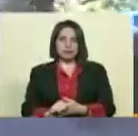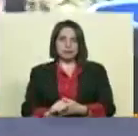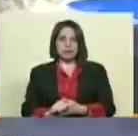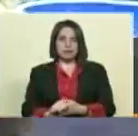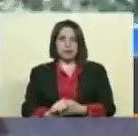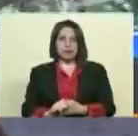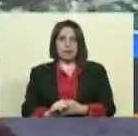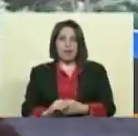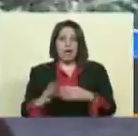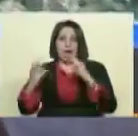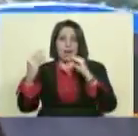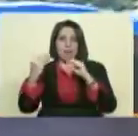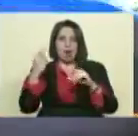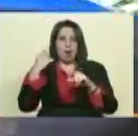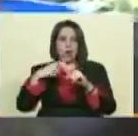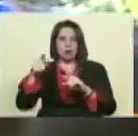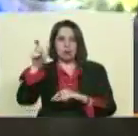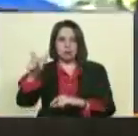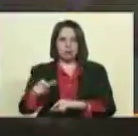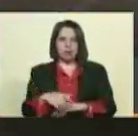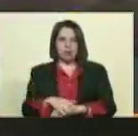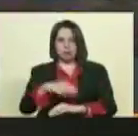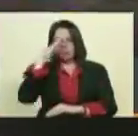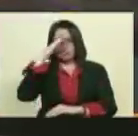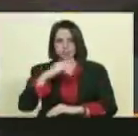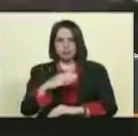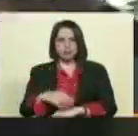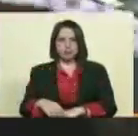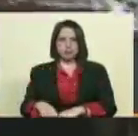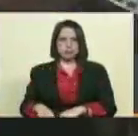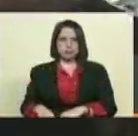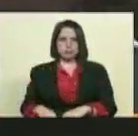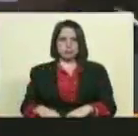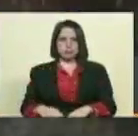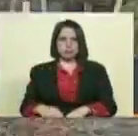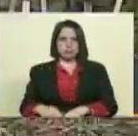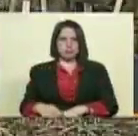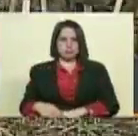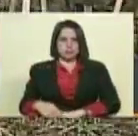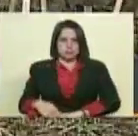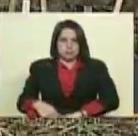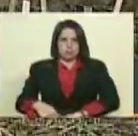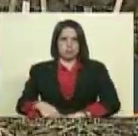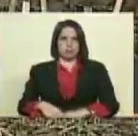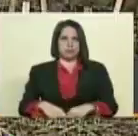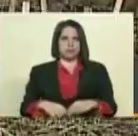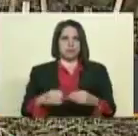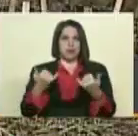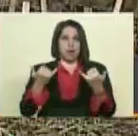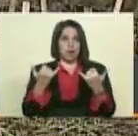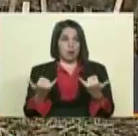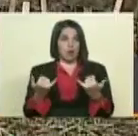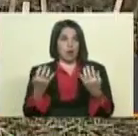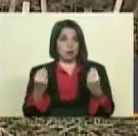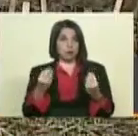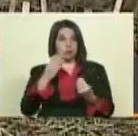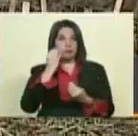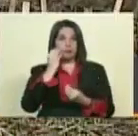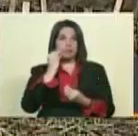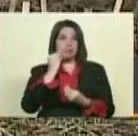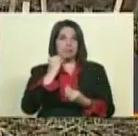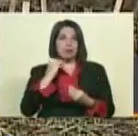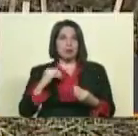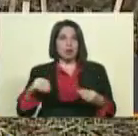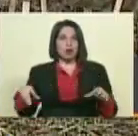Comunico a mi mayor general Patine. Adelante, mi comandante. Pase, señor, mi comandante.